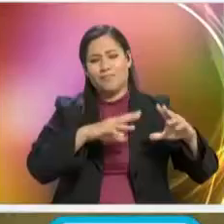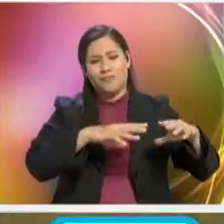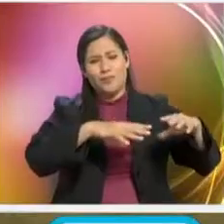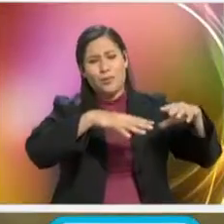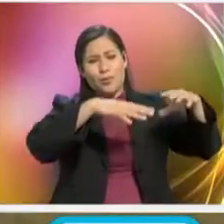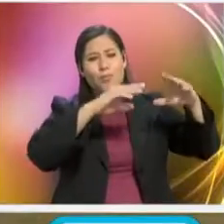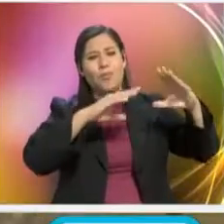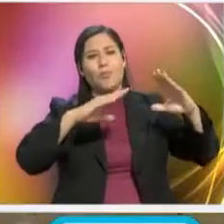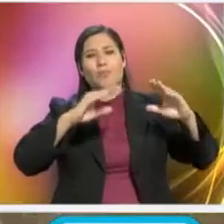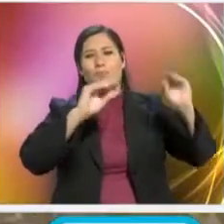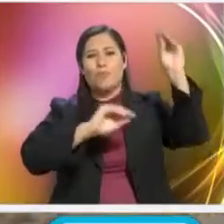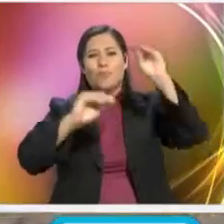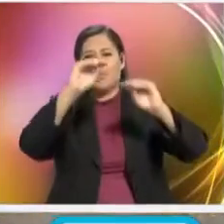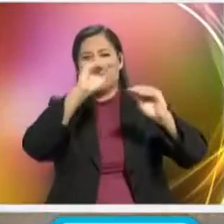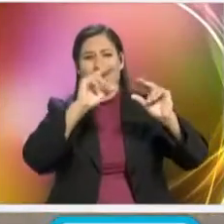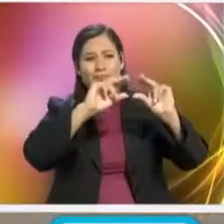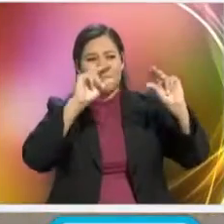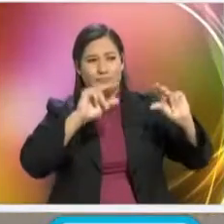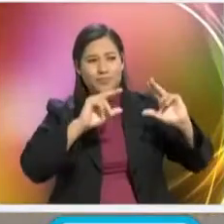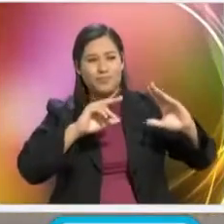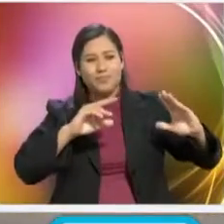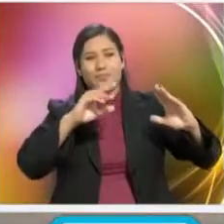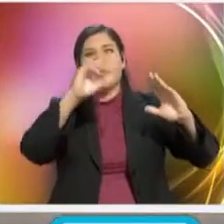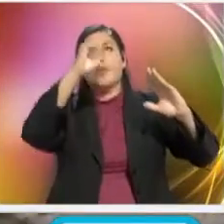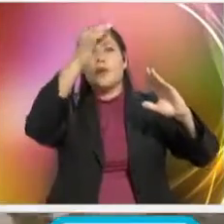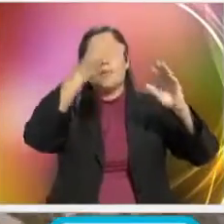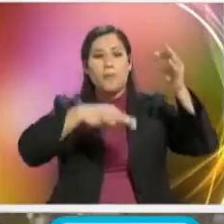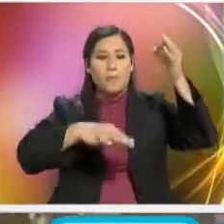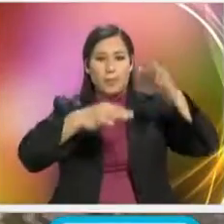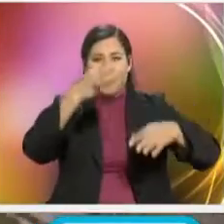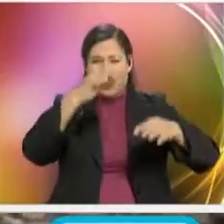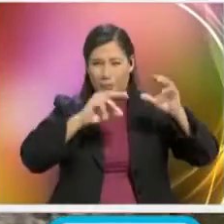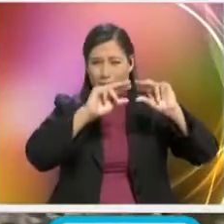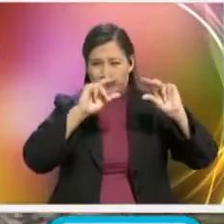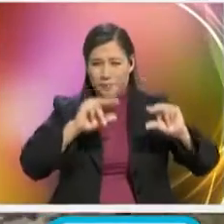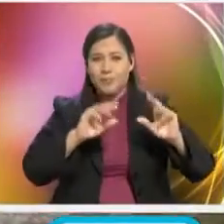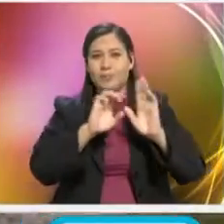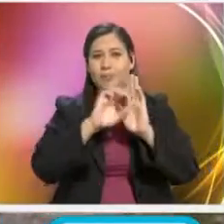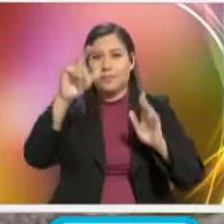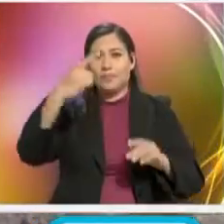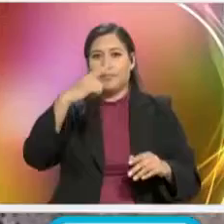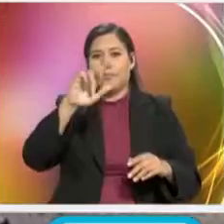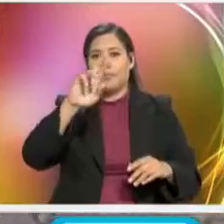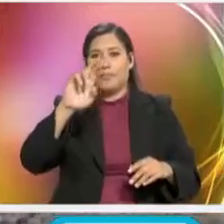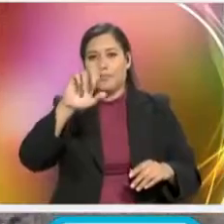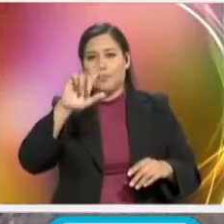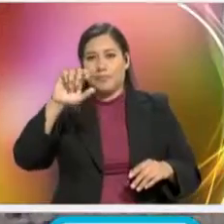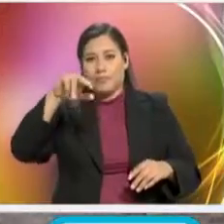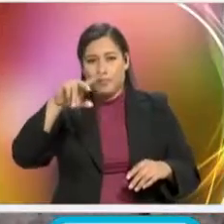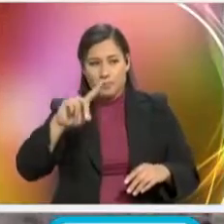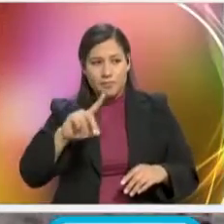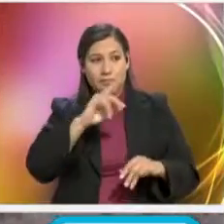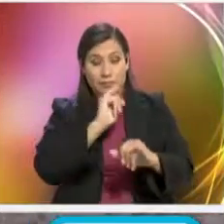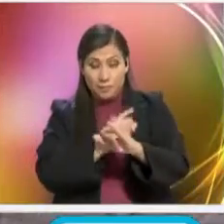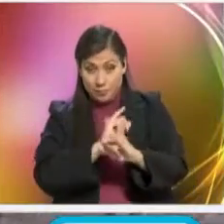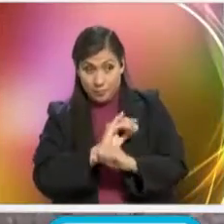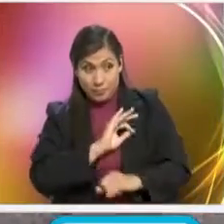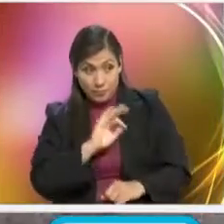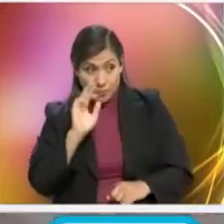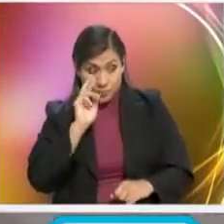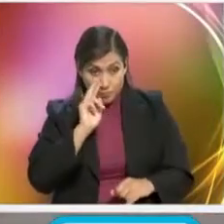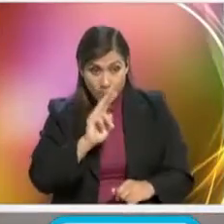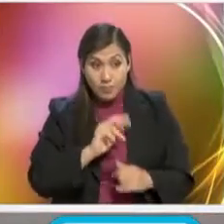se concentra, vamos a pensarlo así, neva, por ejemplo, en Greenland. Me estás al norte. diciendo que es virtualmente